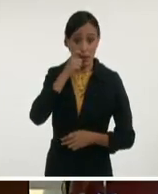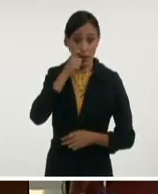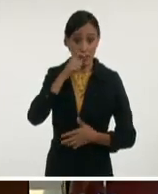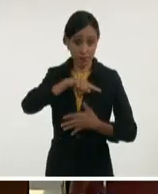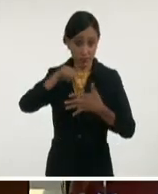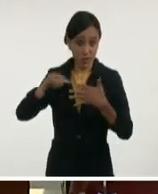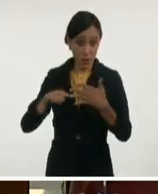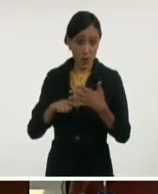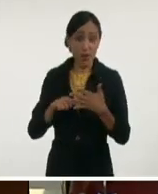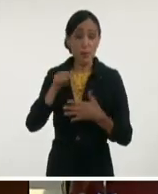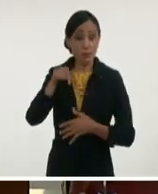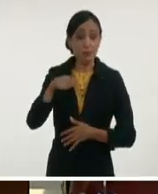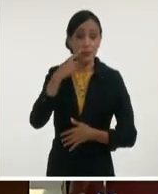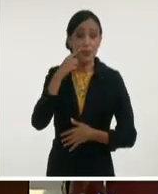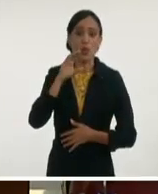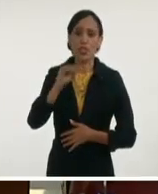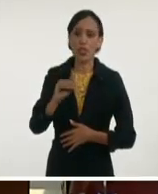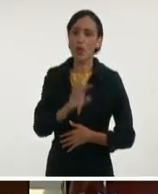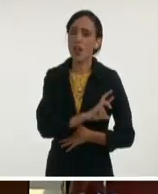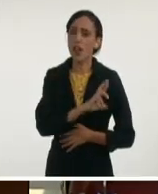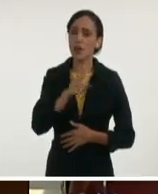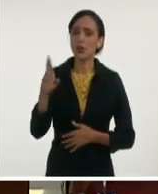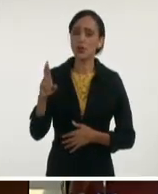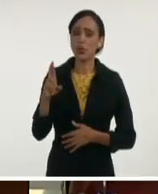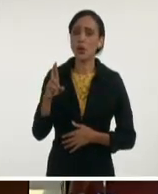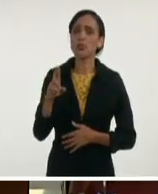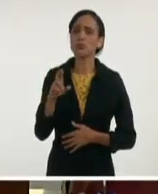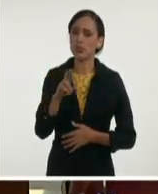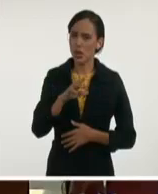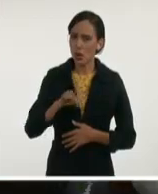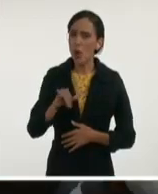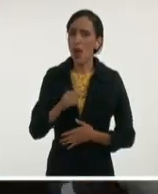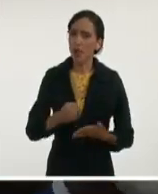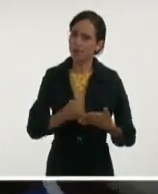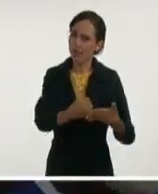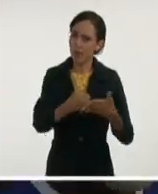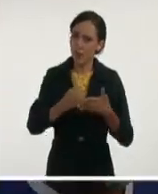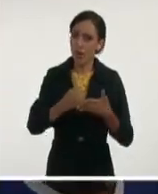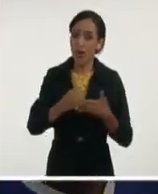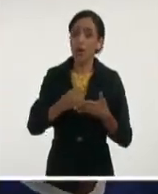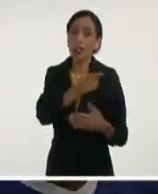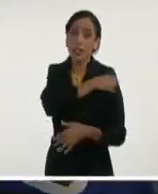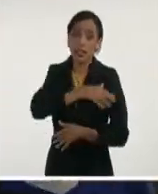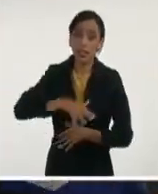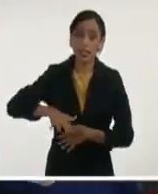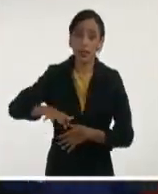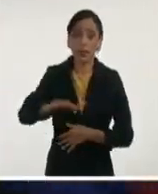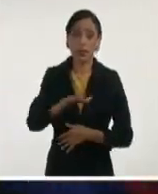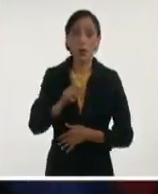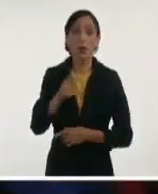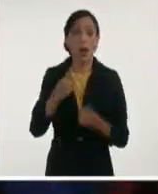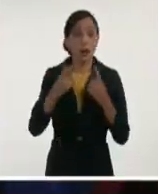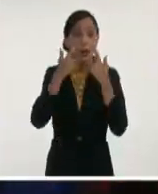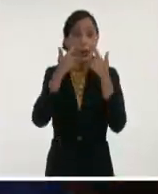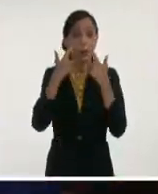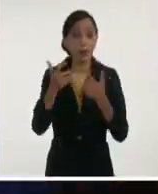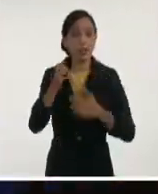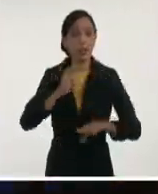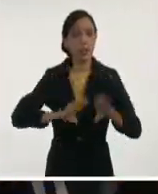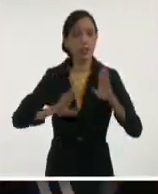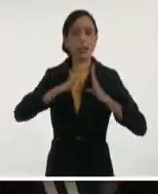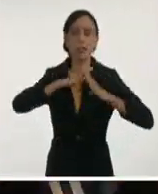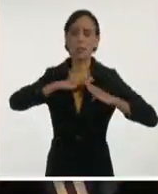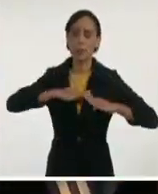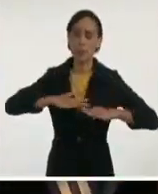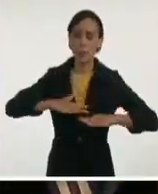Nordelo, dijo que la revolución cuenta con el apoyo mayoritario del pueblo, arma importante para la defensa de la paz y